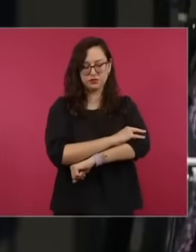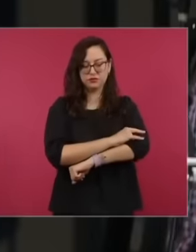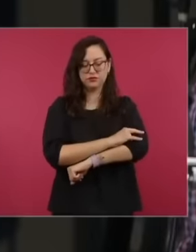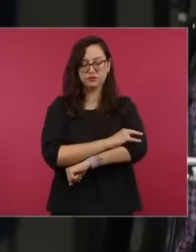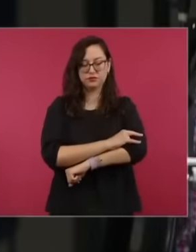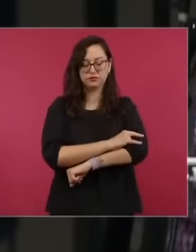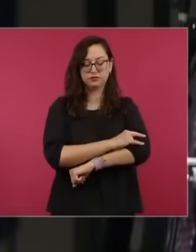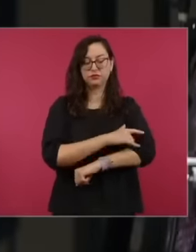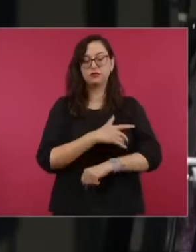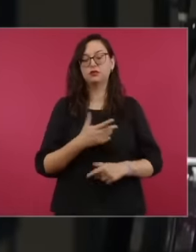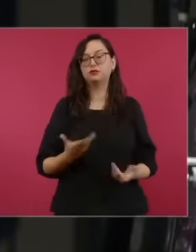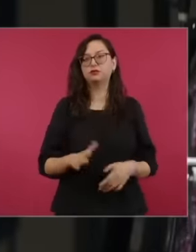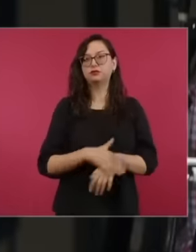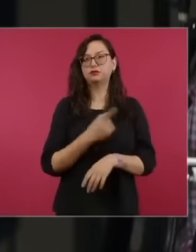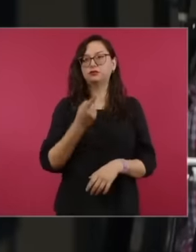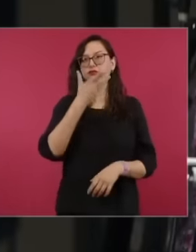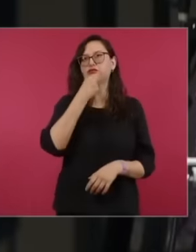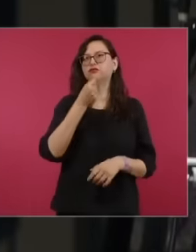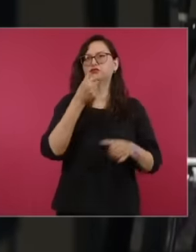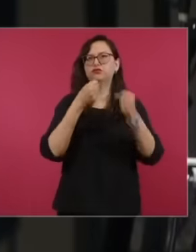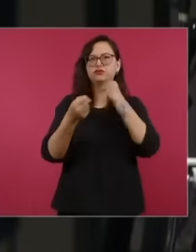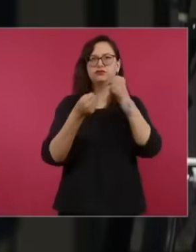repitió